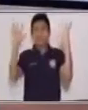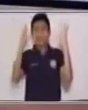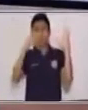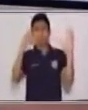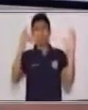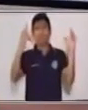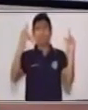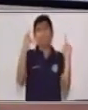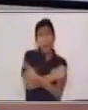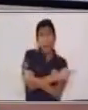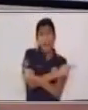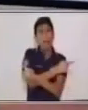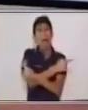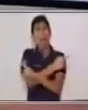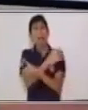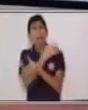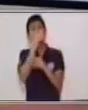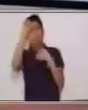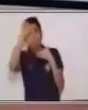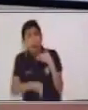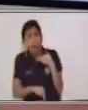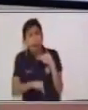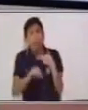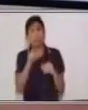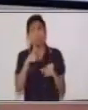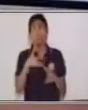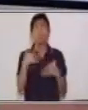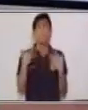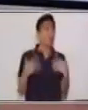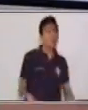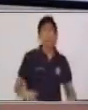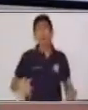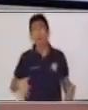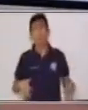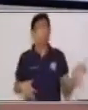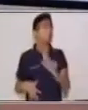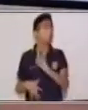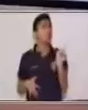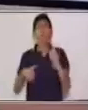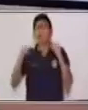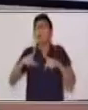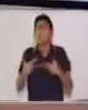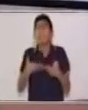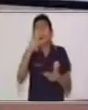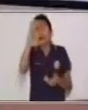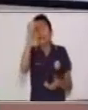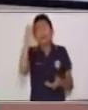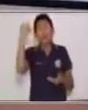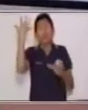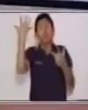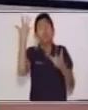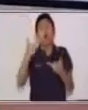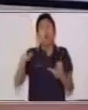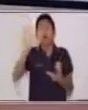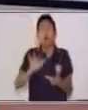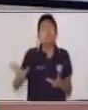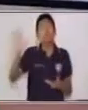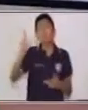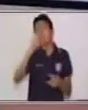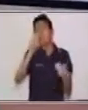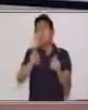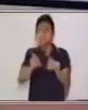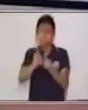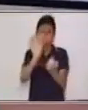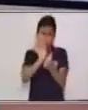falló en algún análisis sintáctico por ahí, no tenga pena, porque para eso estamos, para aprender día a día. Y espero que les haya